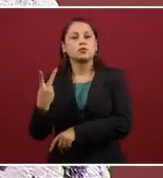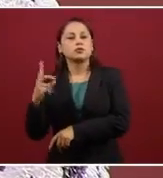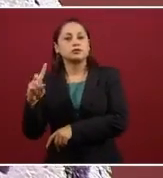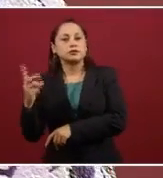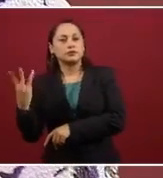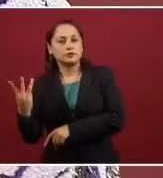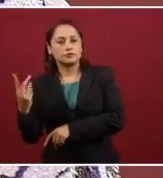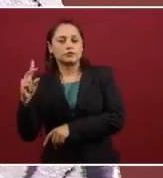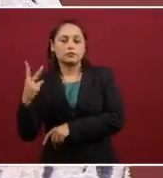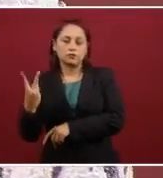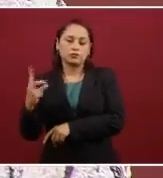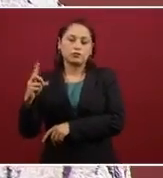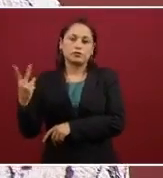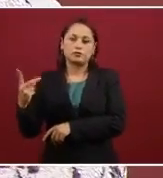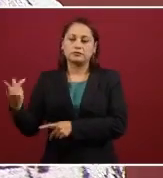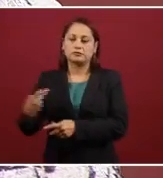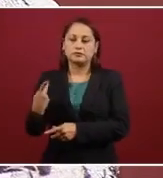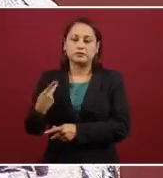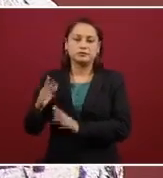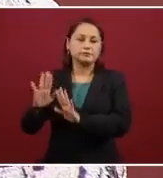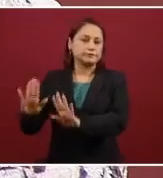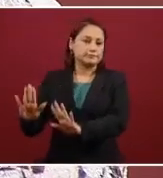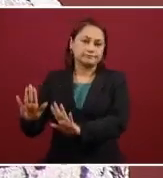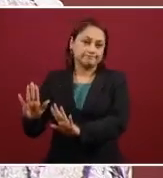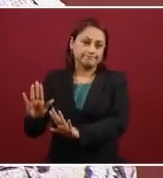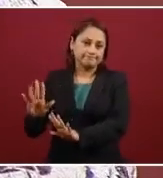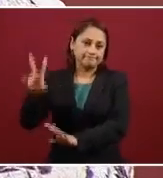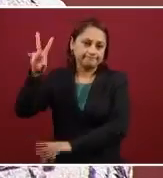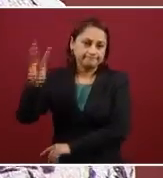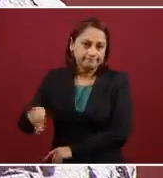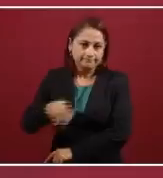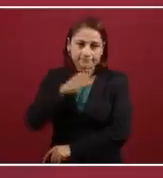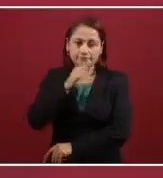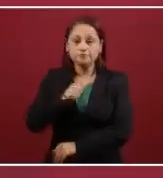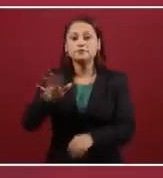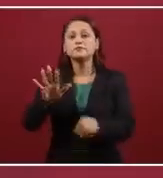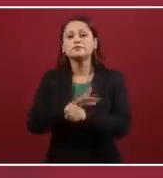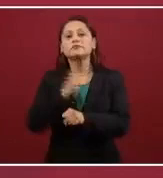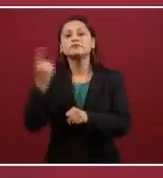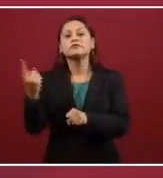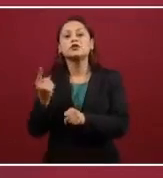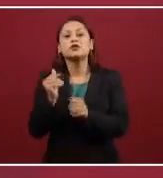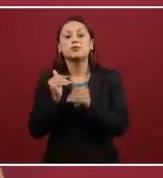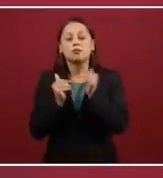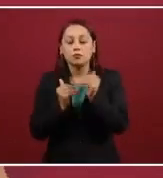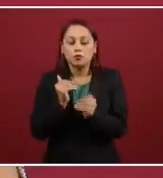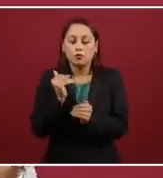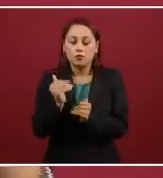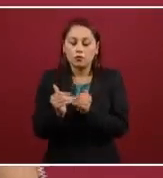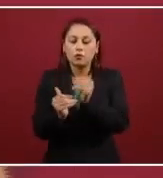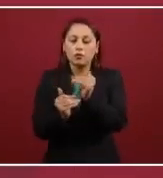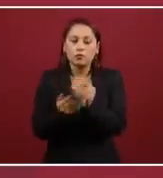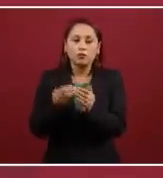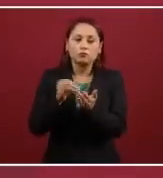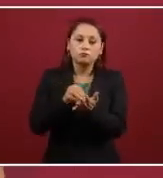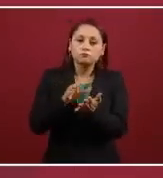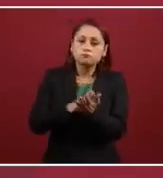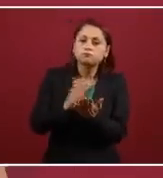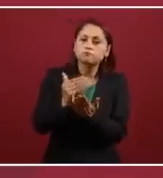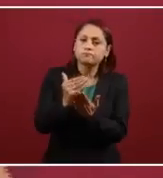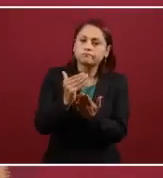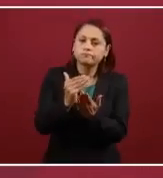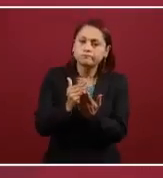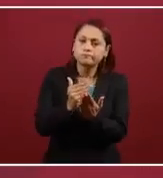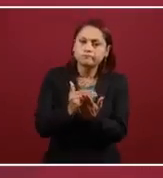nunca, porque fue justamente lo que fuimos haciendo, fuimos construyendo la estrategia, la